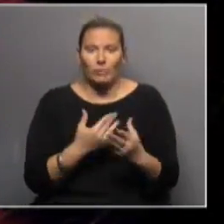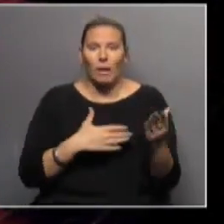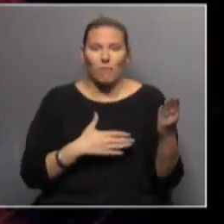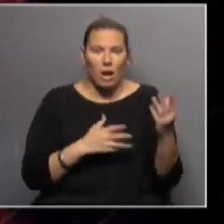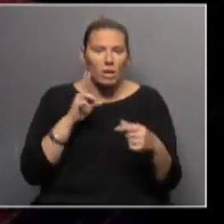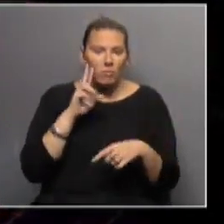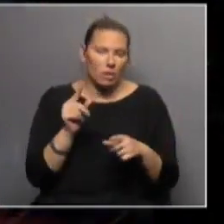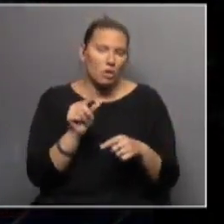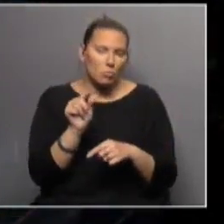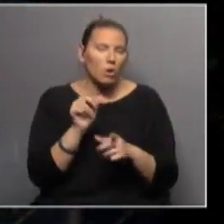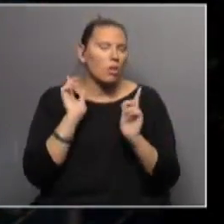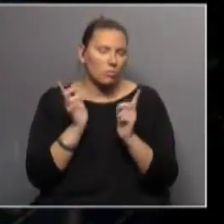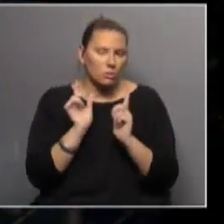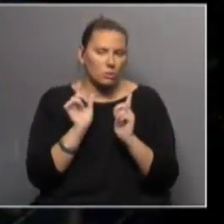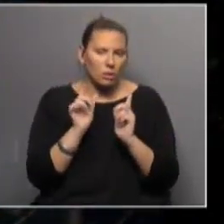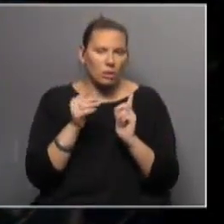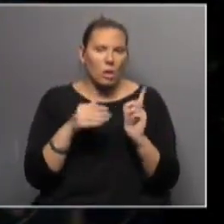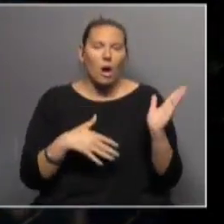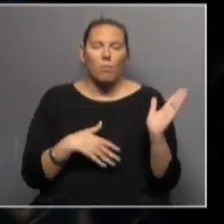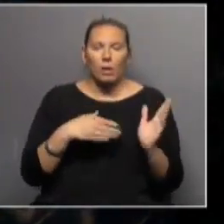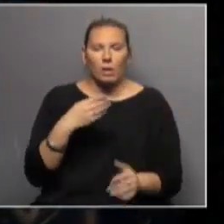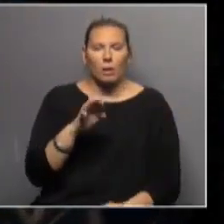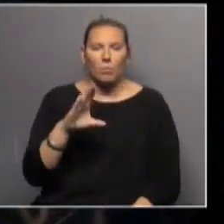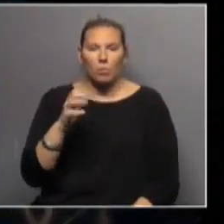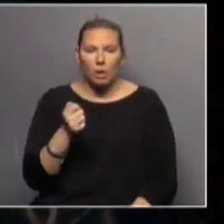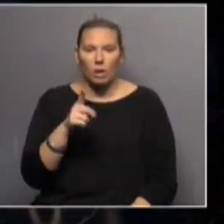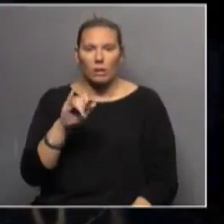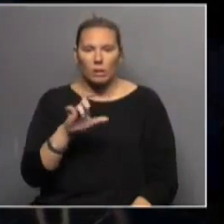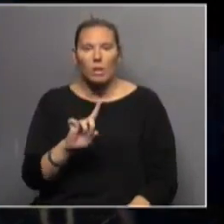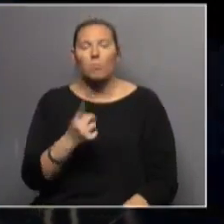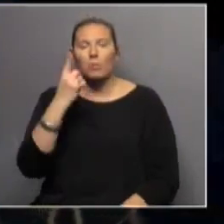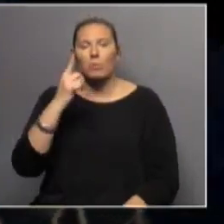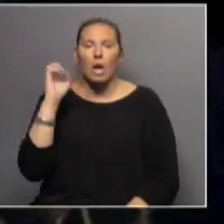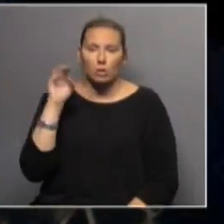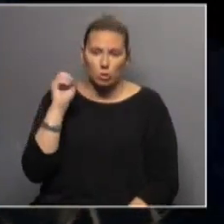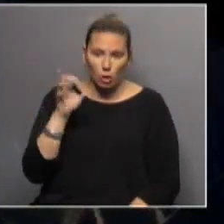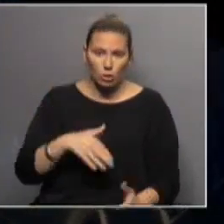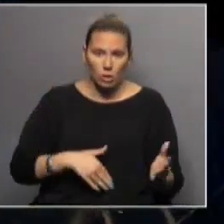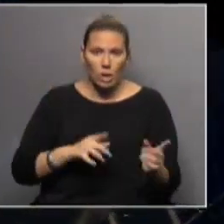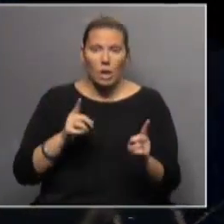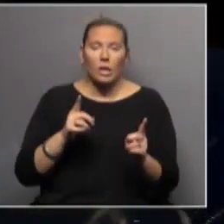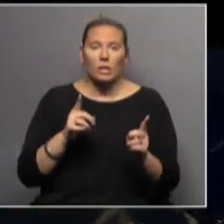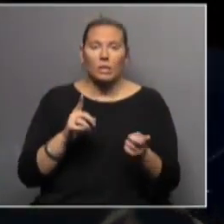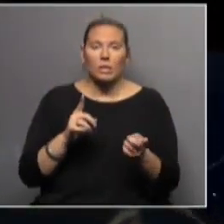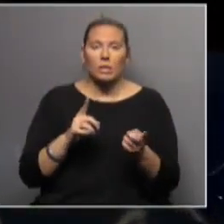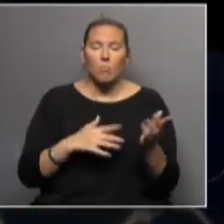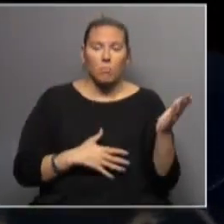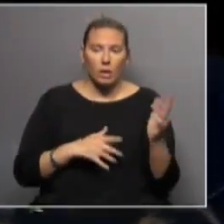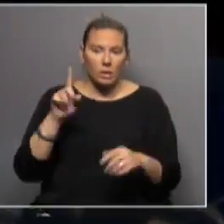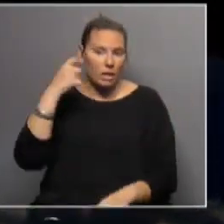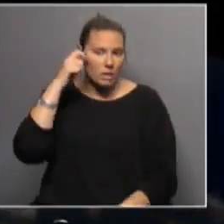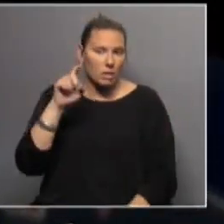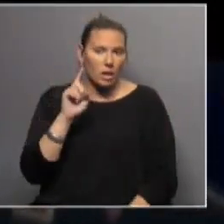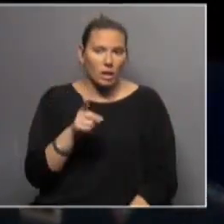ver fragmentos ahora y a disfrutarlo, Julio Boca y Rosina Gil, la primera bailarina del Sodre. Y que la coreografía es de Rosina Gil, de eso, que es